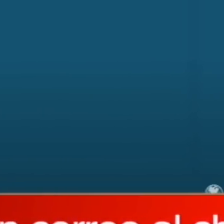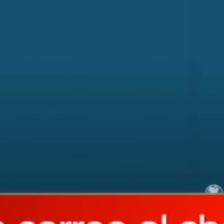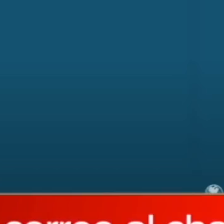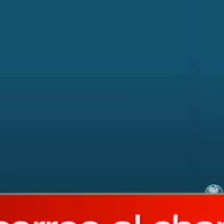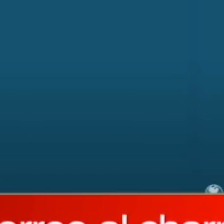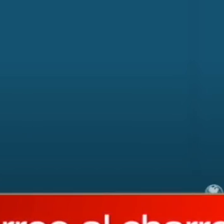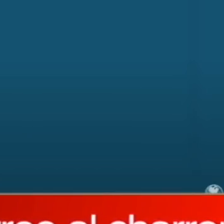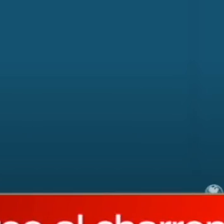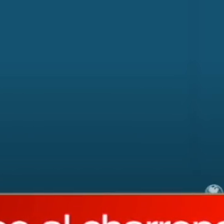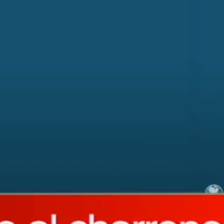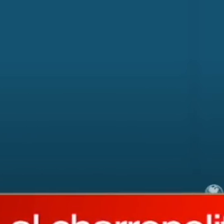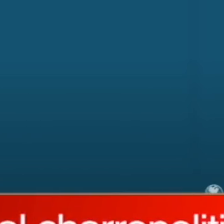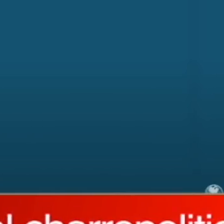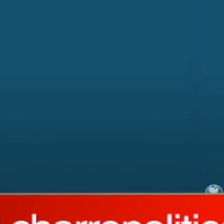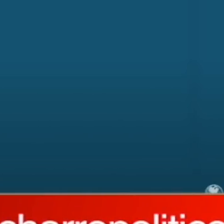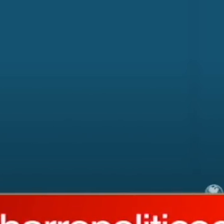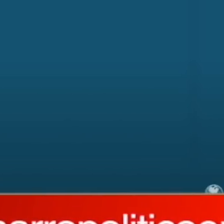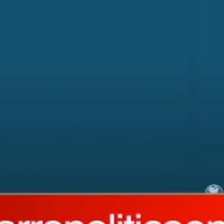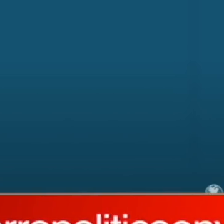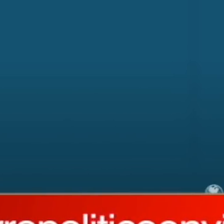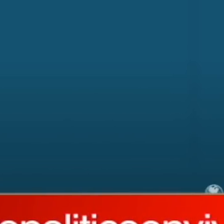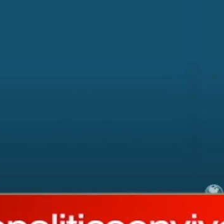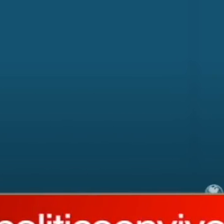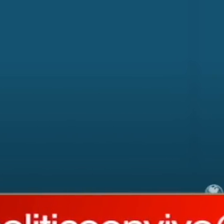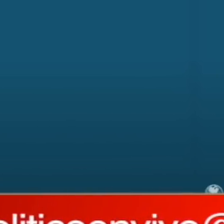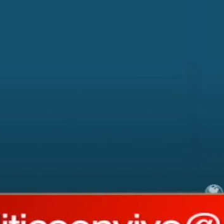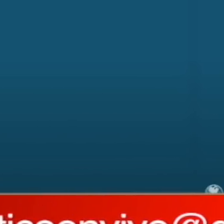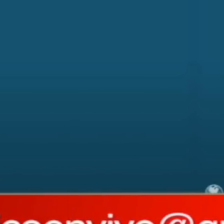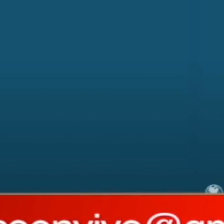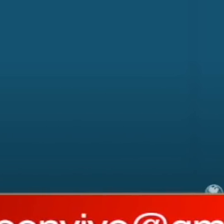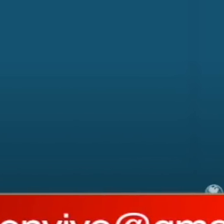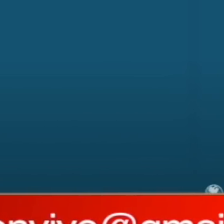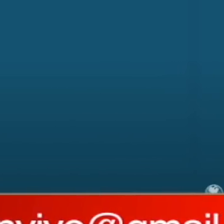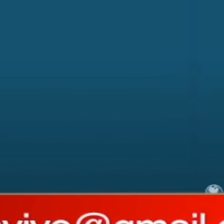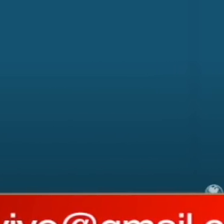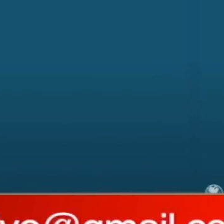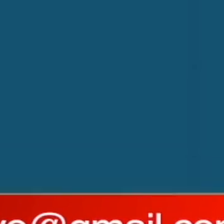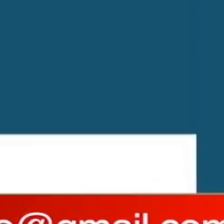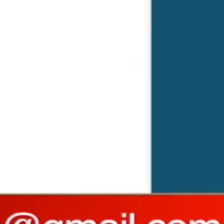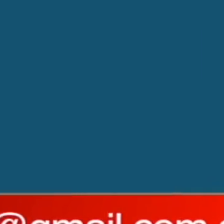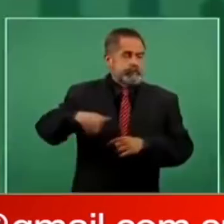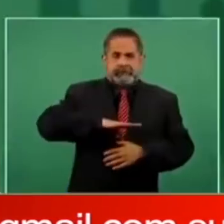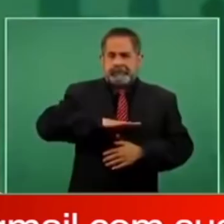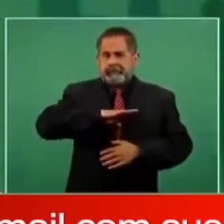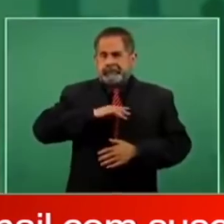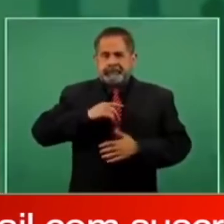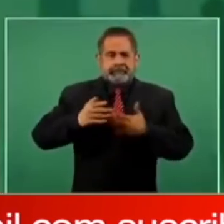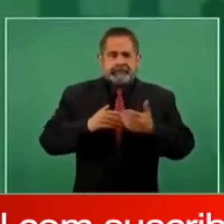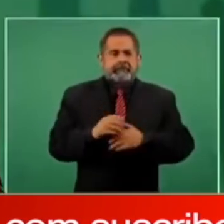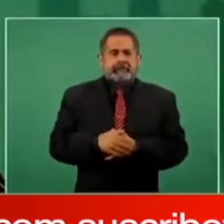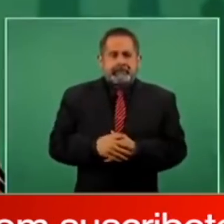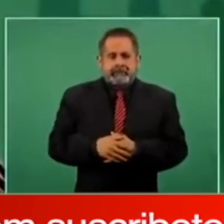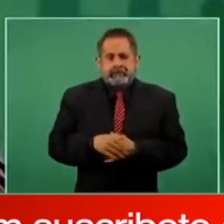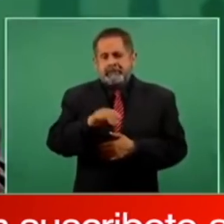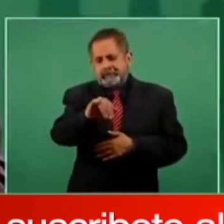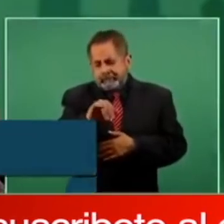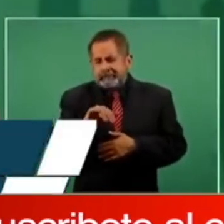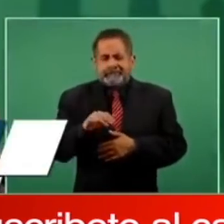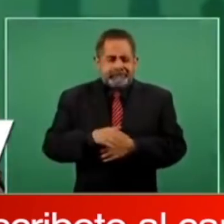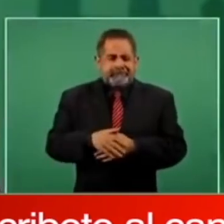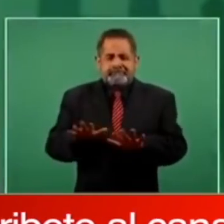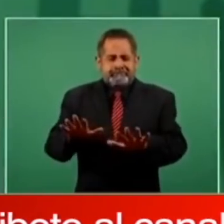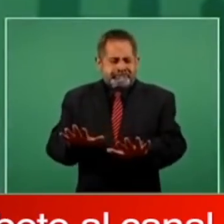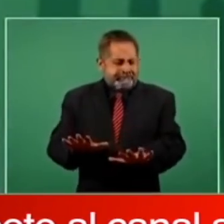impera en este organismo. Escuchemos qué fue lo que dijo el presidente. Hay que serenarse también en